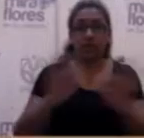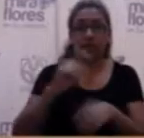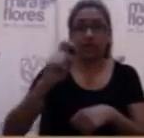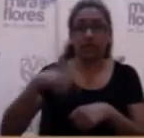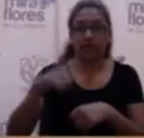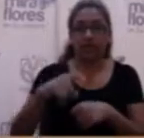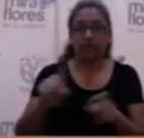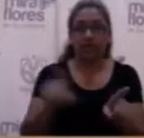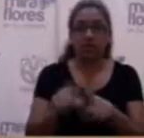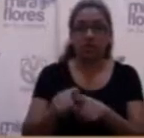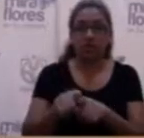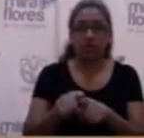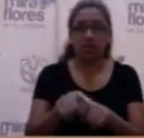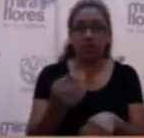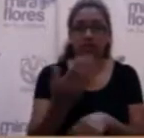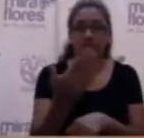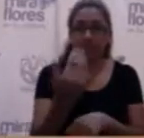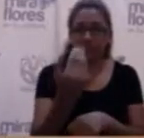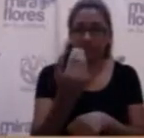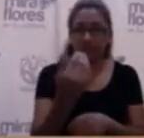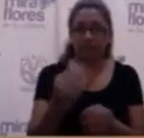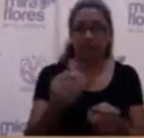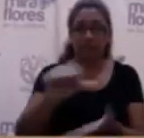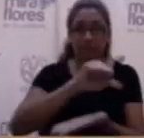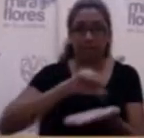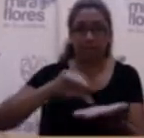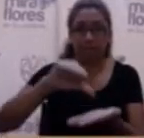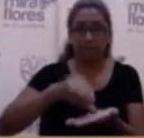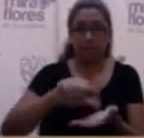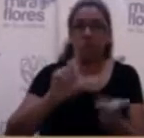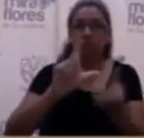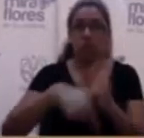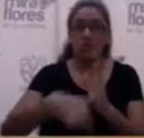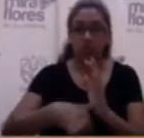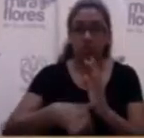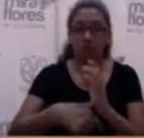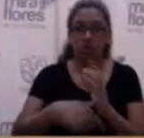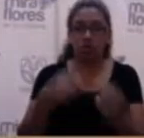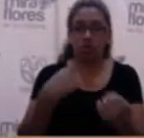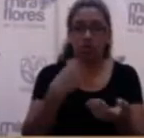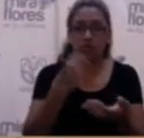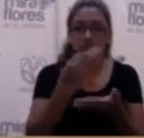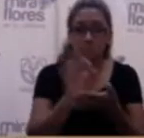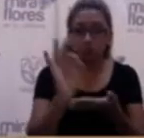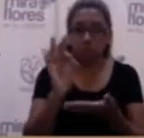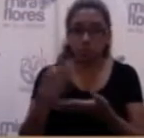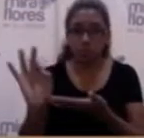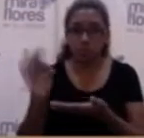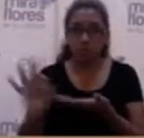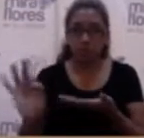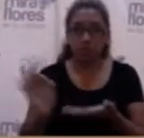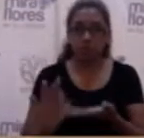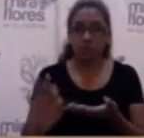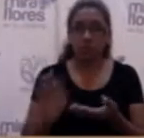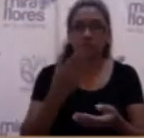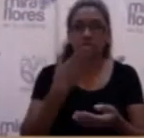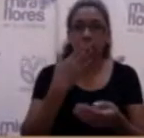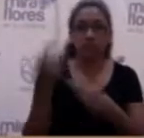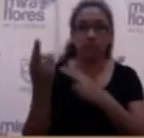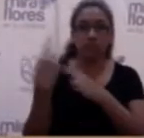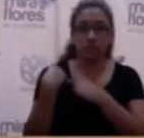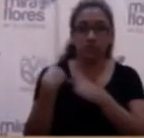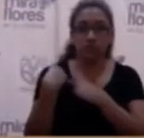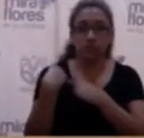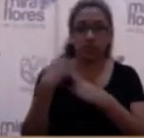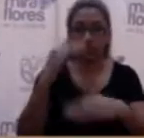tanta la necesidad, eran aproximadamente unos 15 parques, se hizo luego una calificación con el apoyo de la gerencia de